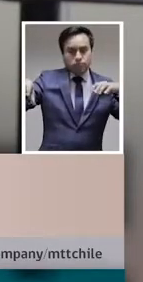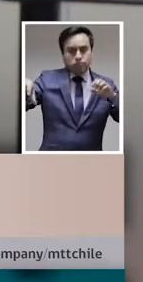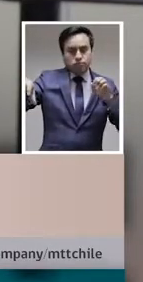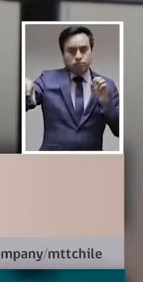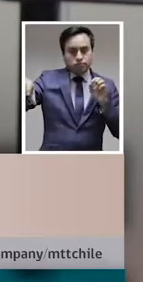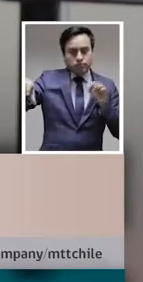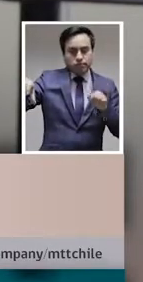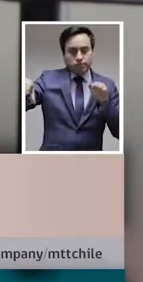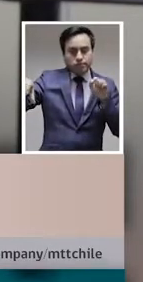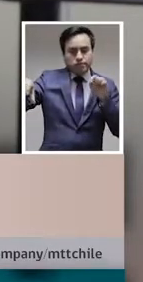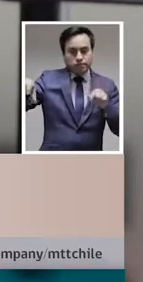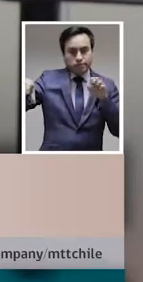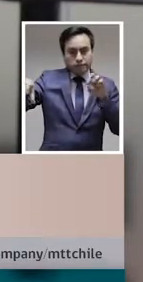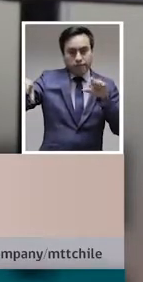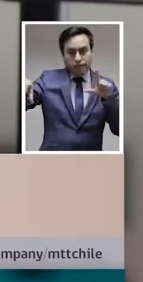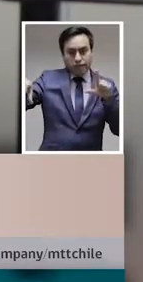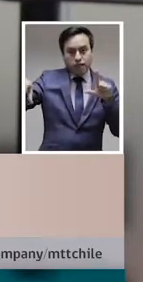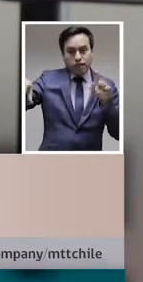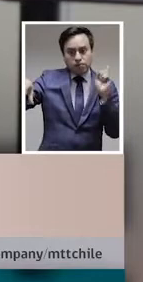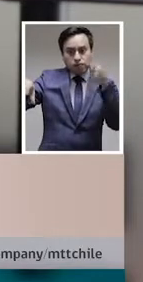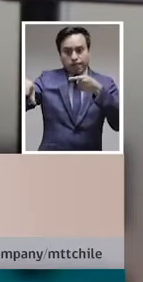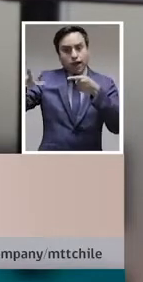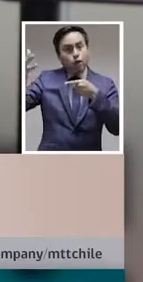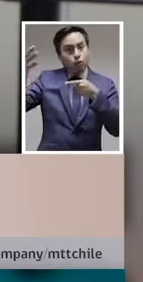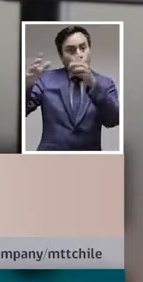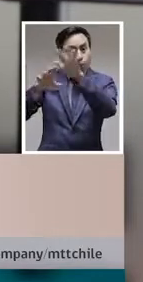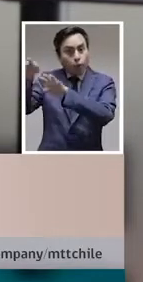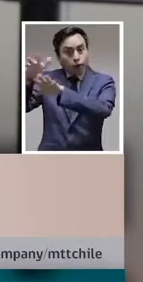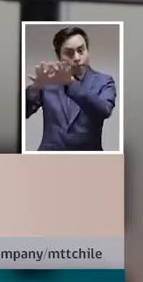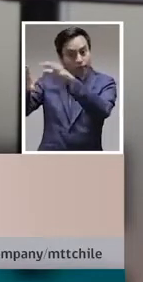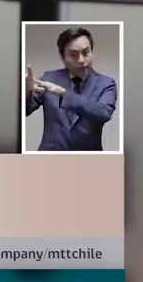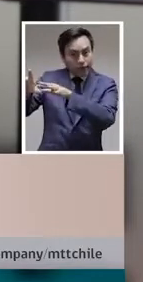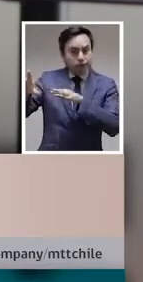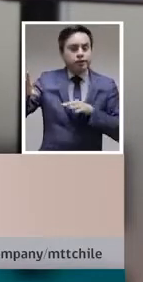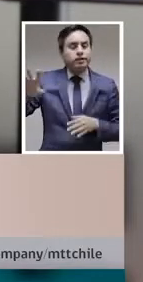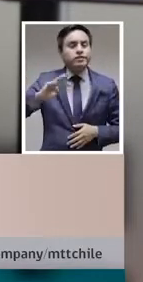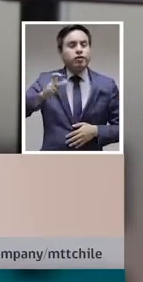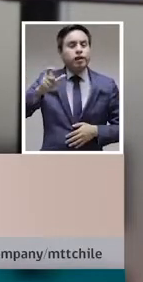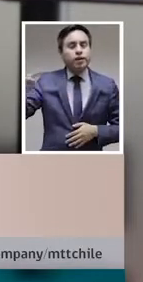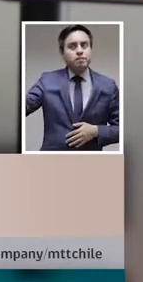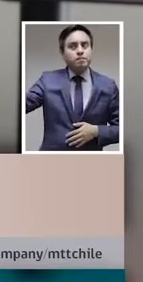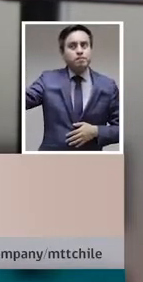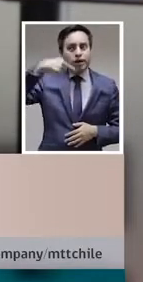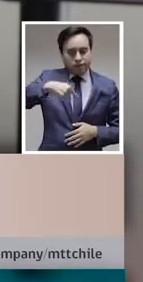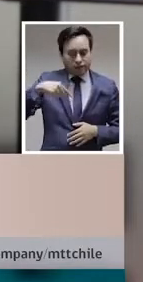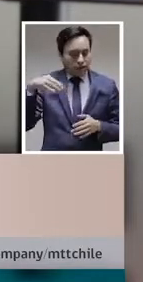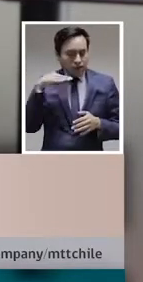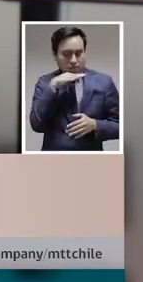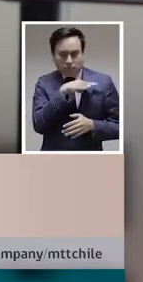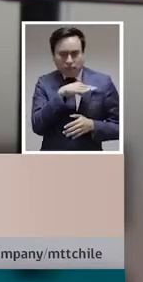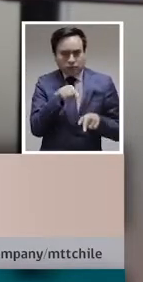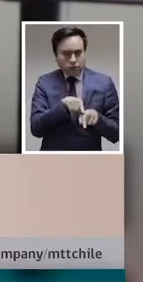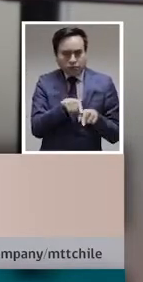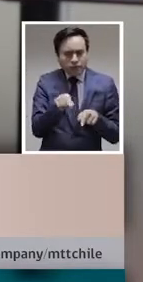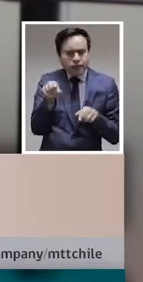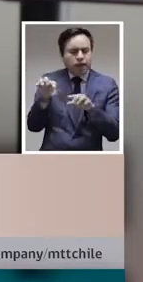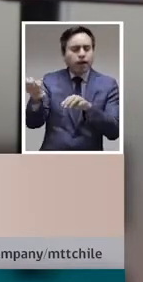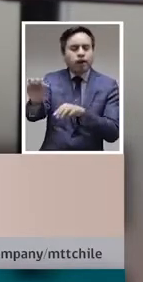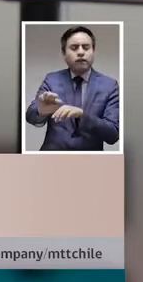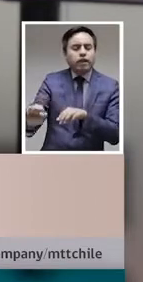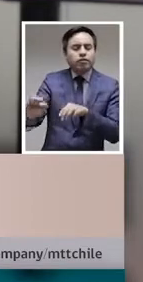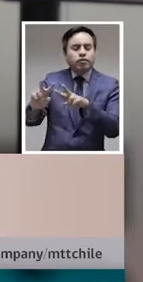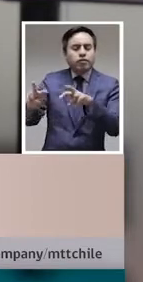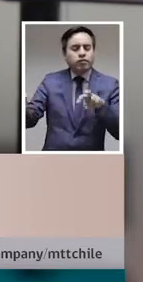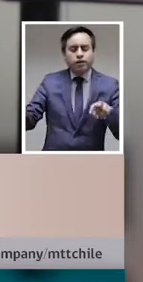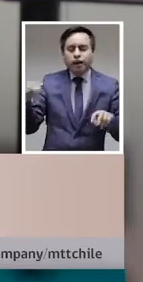activando las señales a ese guante. Y 5G le manda la señal instantánea de lo que está viendo en